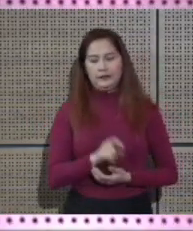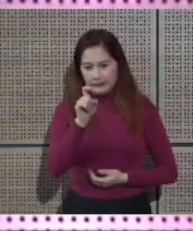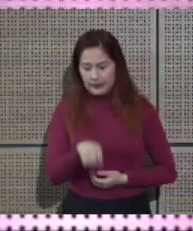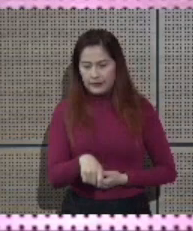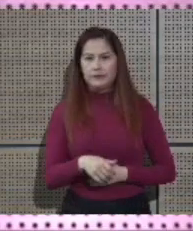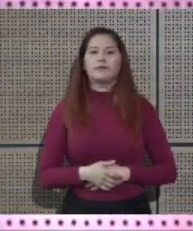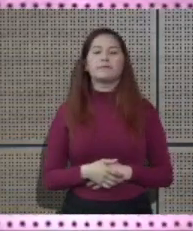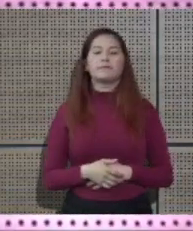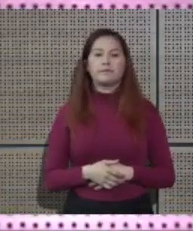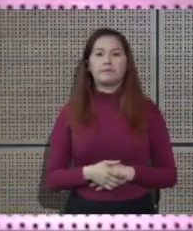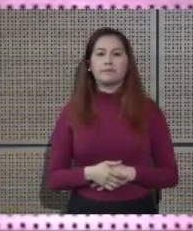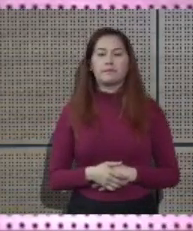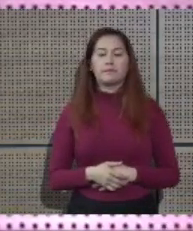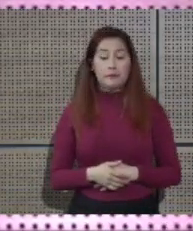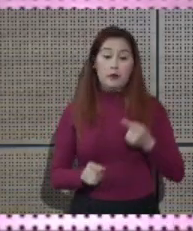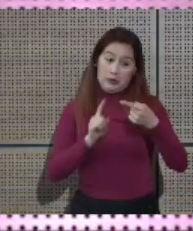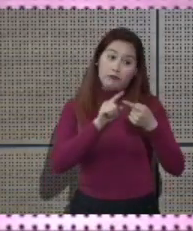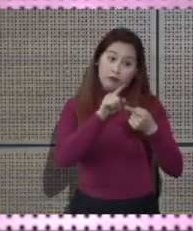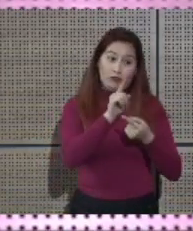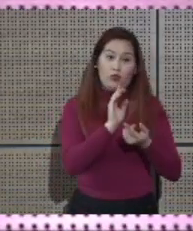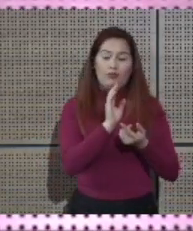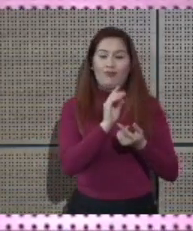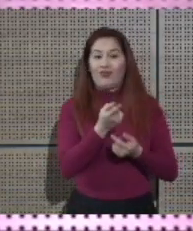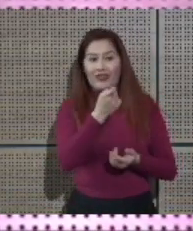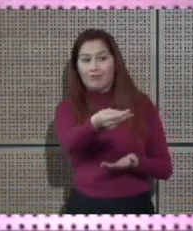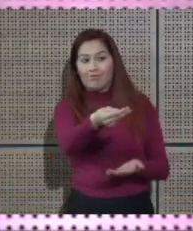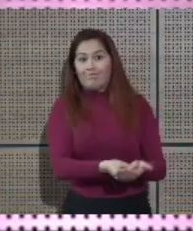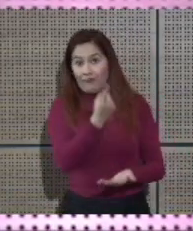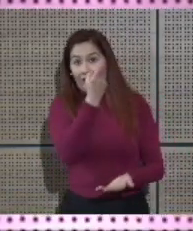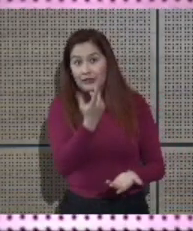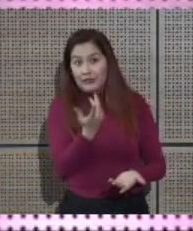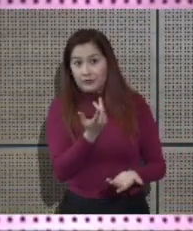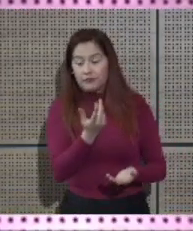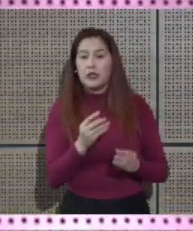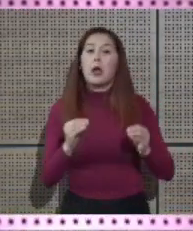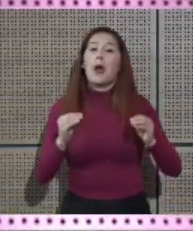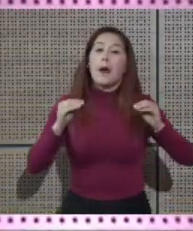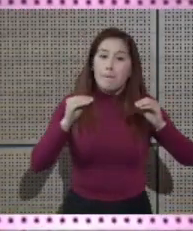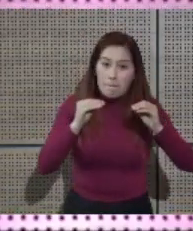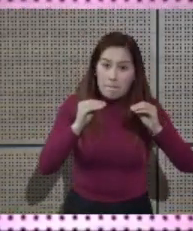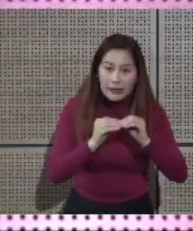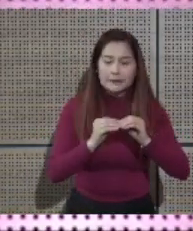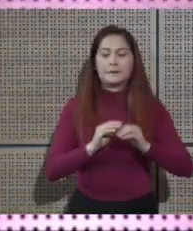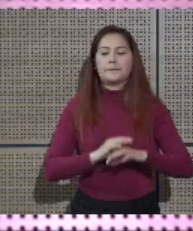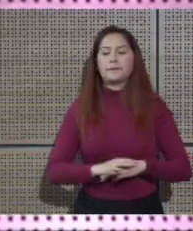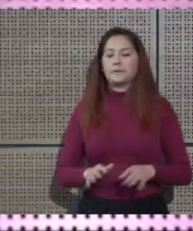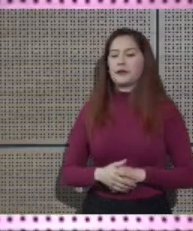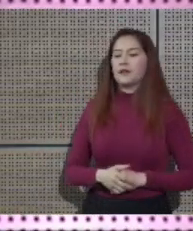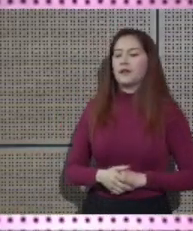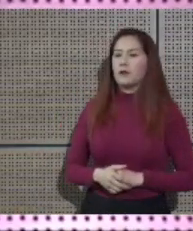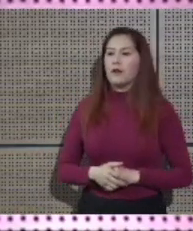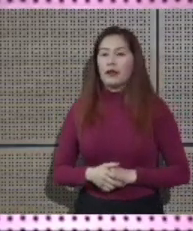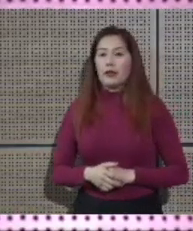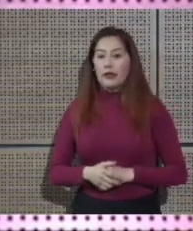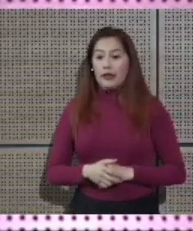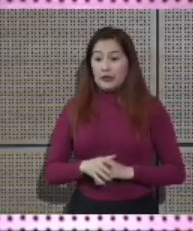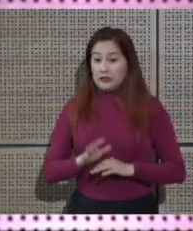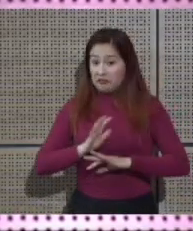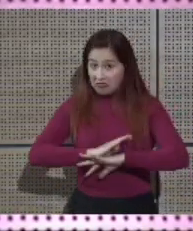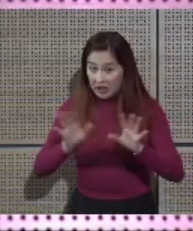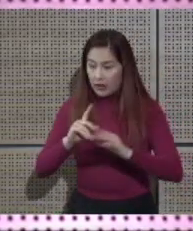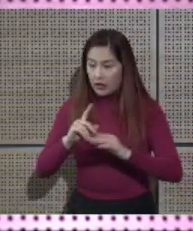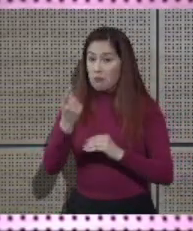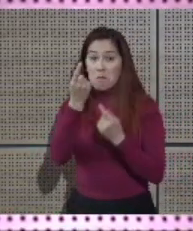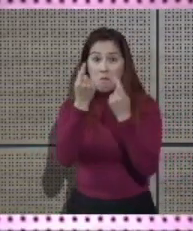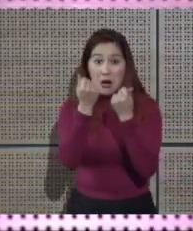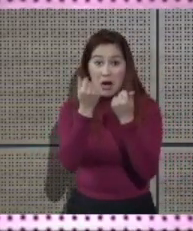que ocupa a muchos de ustedes día a día, que es que esos ingresos adicionales, una vez invertidos, se inviertan